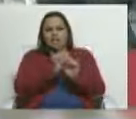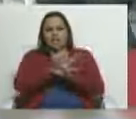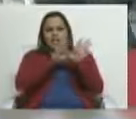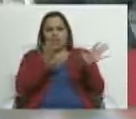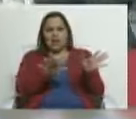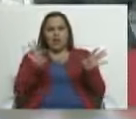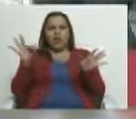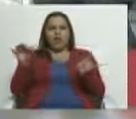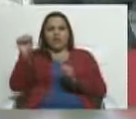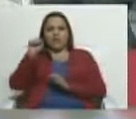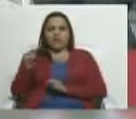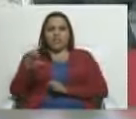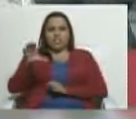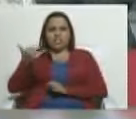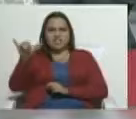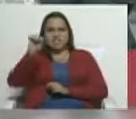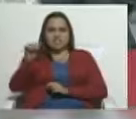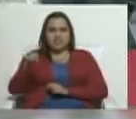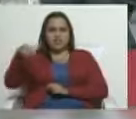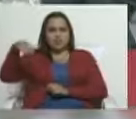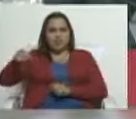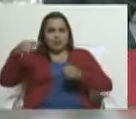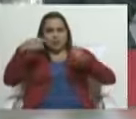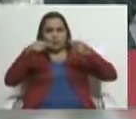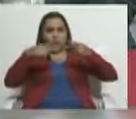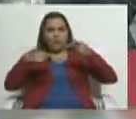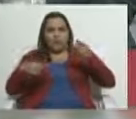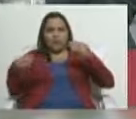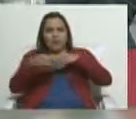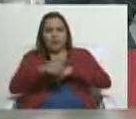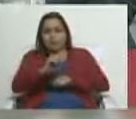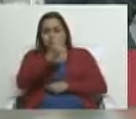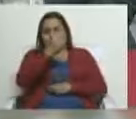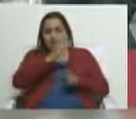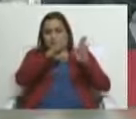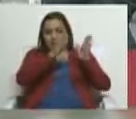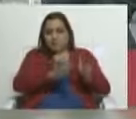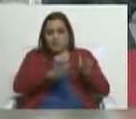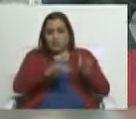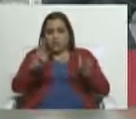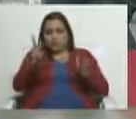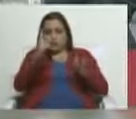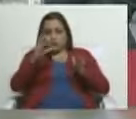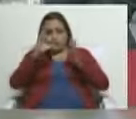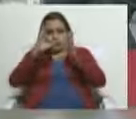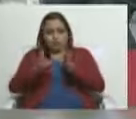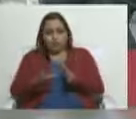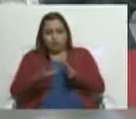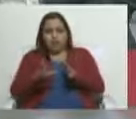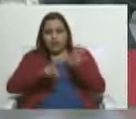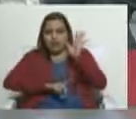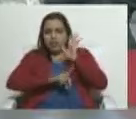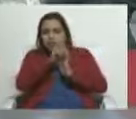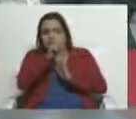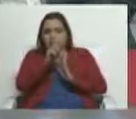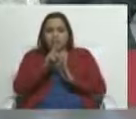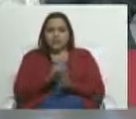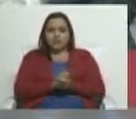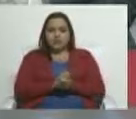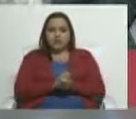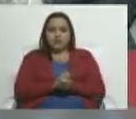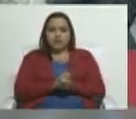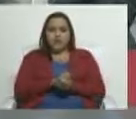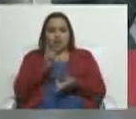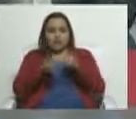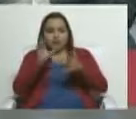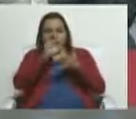fascismo. Fascismo, neofascismo y las otras expresiones en su primer capítulo. En el segundo capítulo desarrolla algunos elementos que se